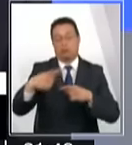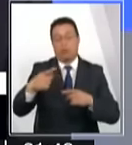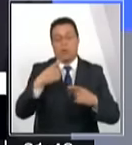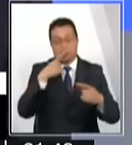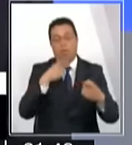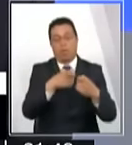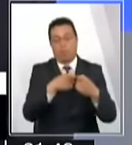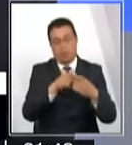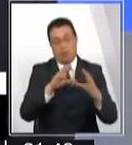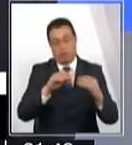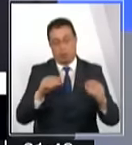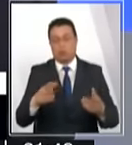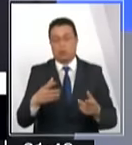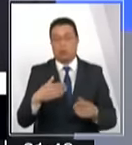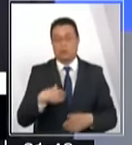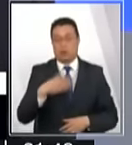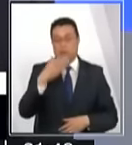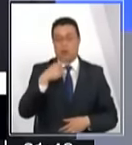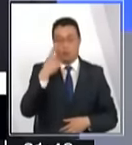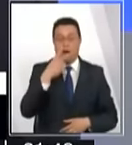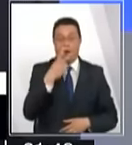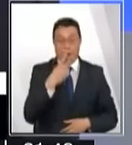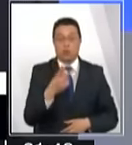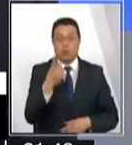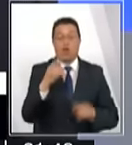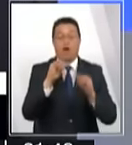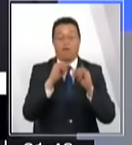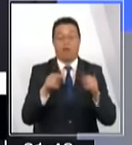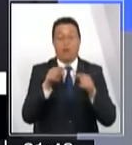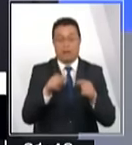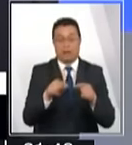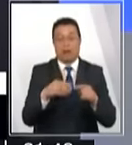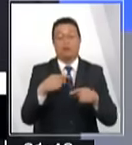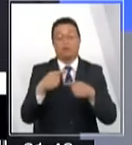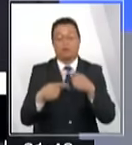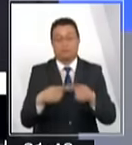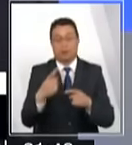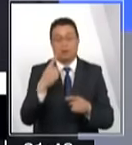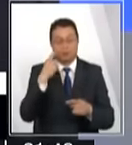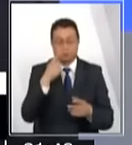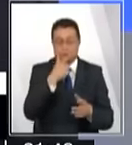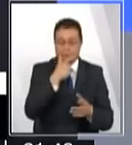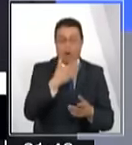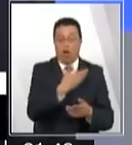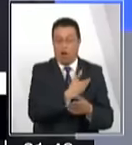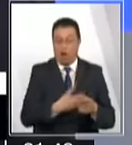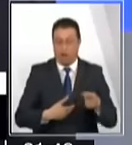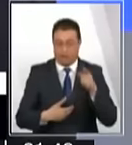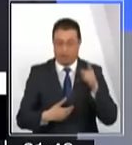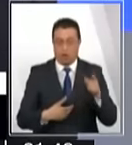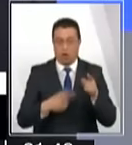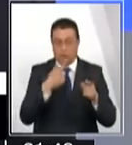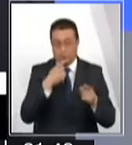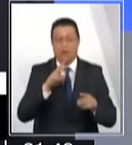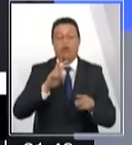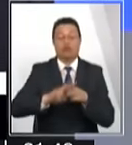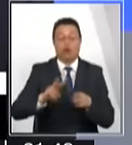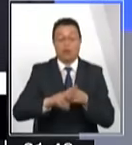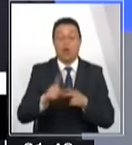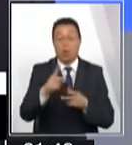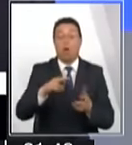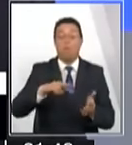eh uno ve de alguna forma que esto es consecuencia de la indecisión del gobierno de resolver un problema